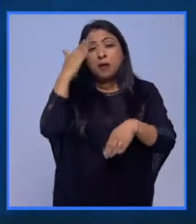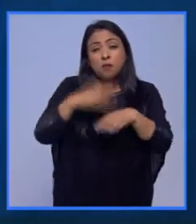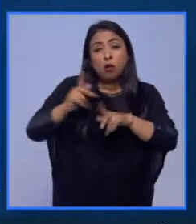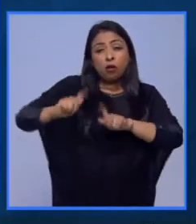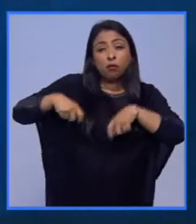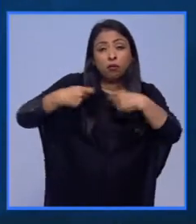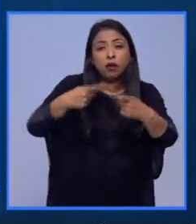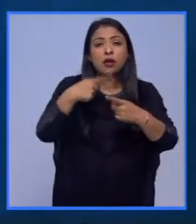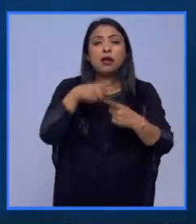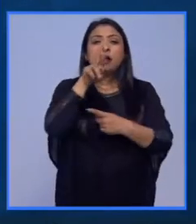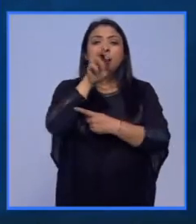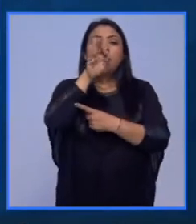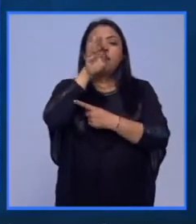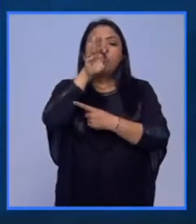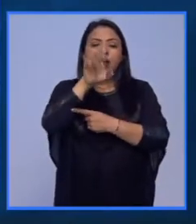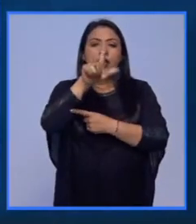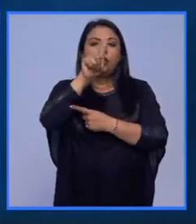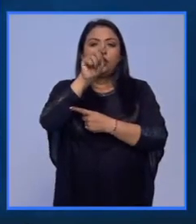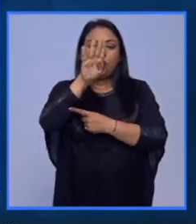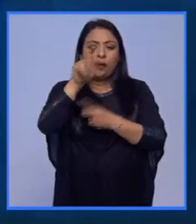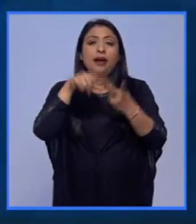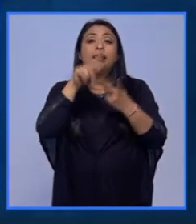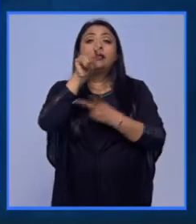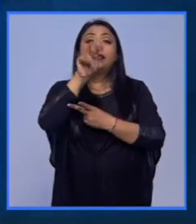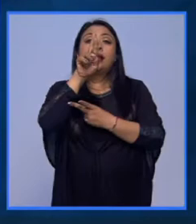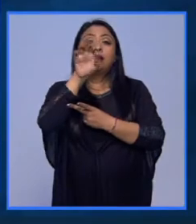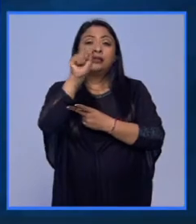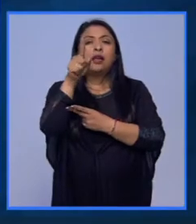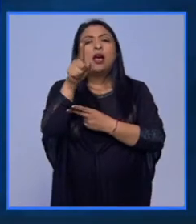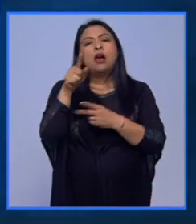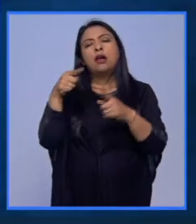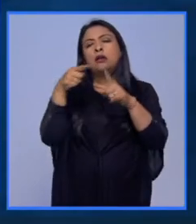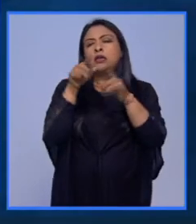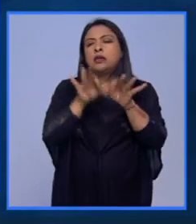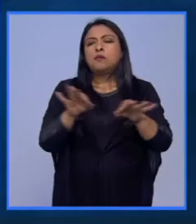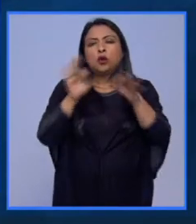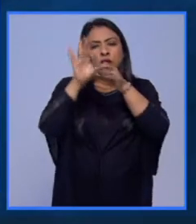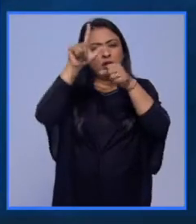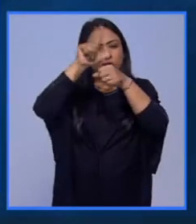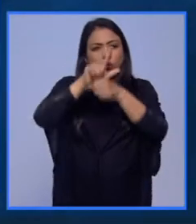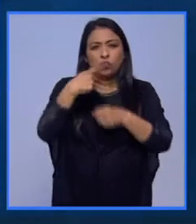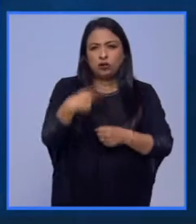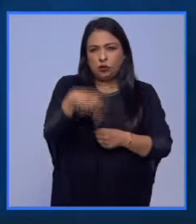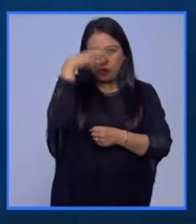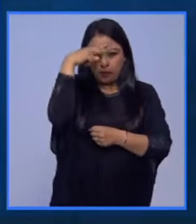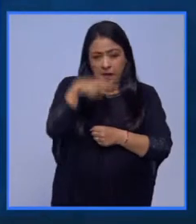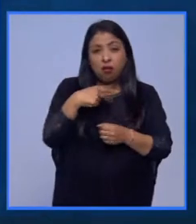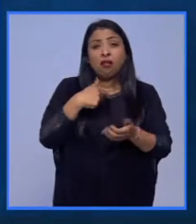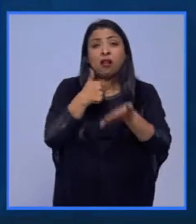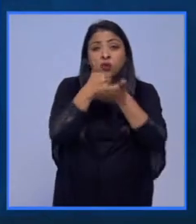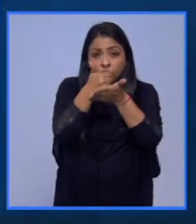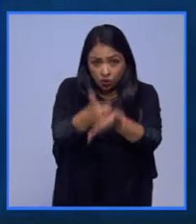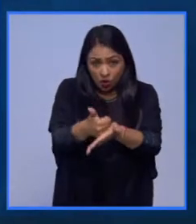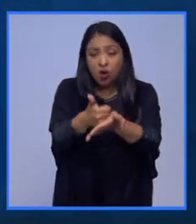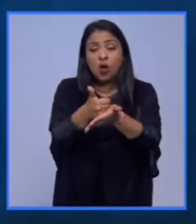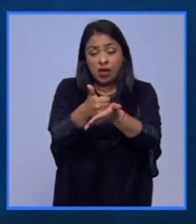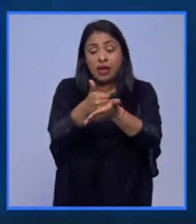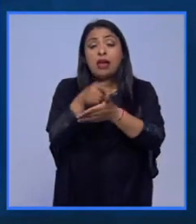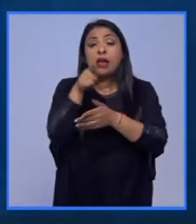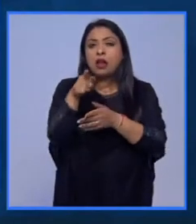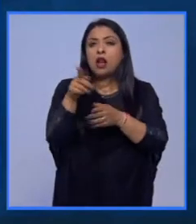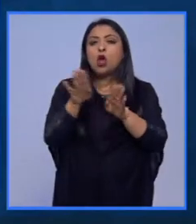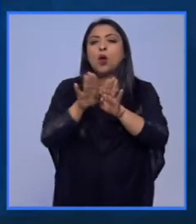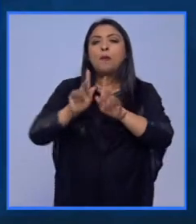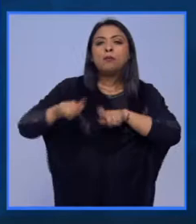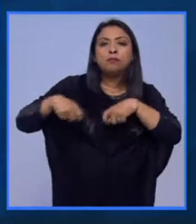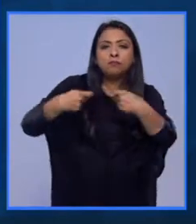legado de Rafael Tovar y de Teresa, uno de los artífices de la cultura de nuestro país, quien ayudó y quien fue, de hecho, el